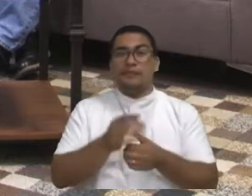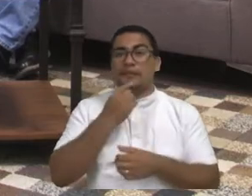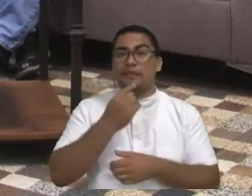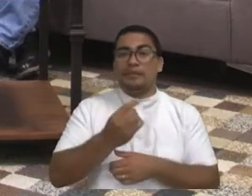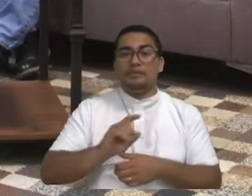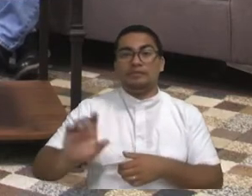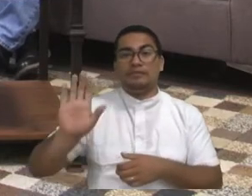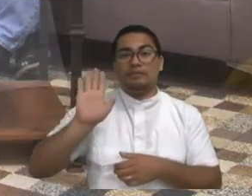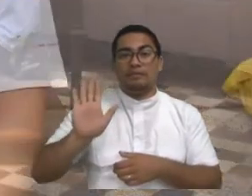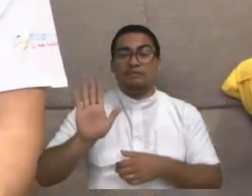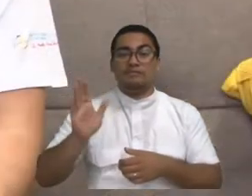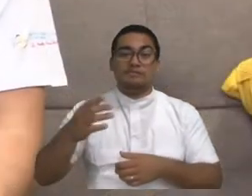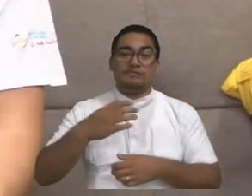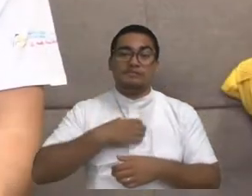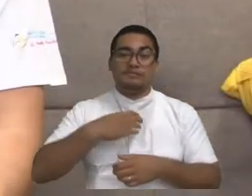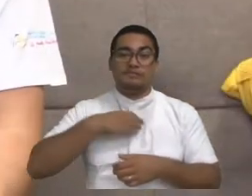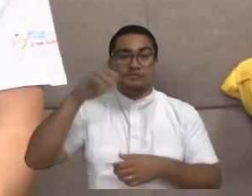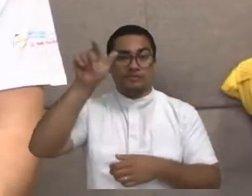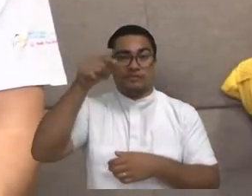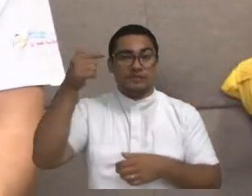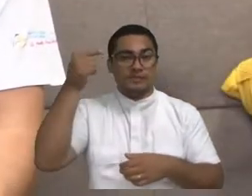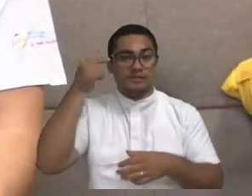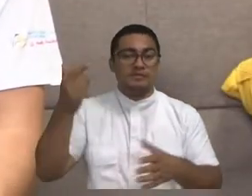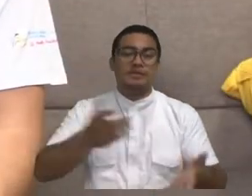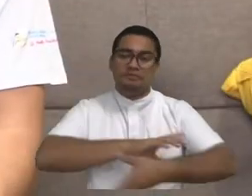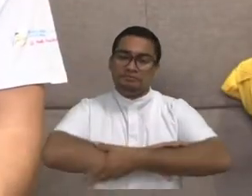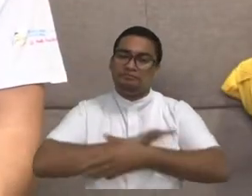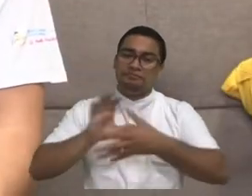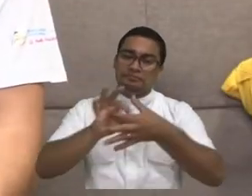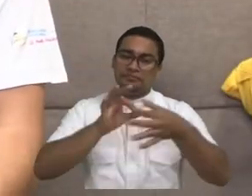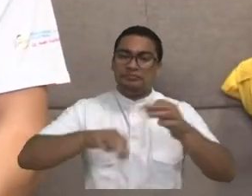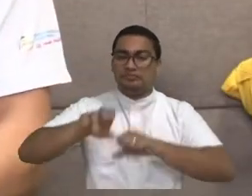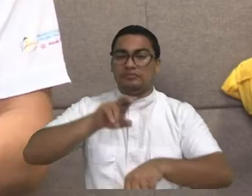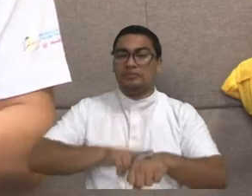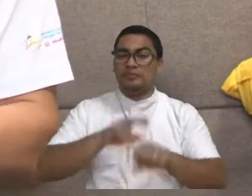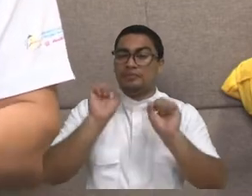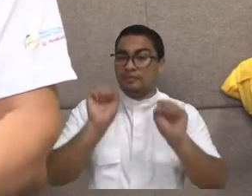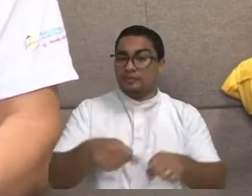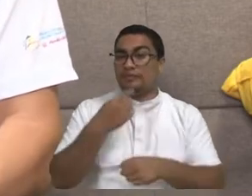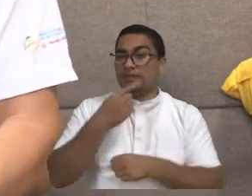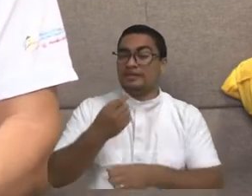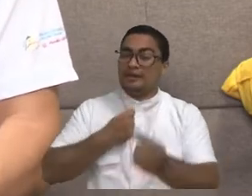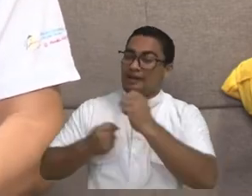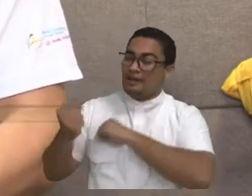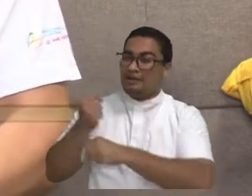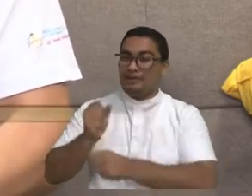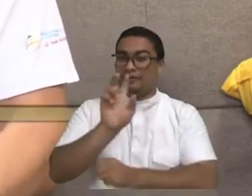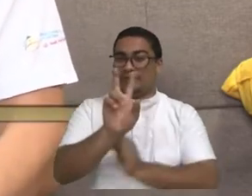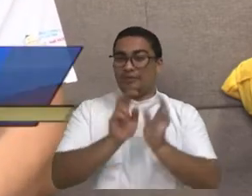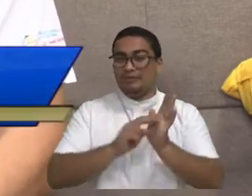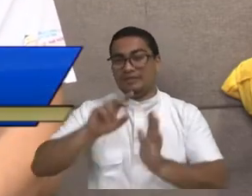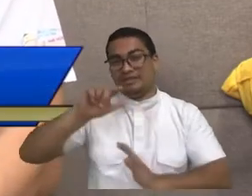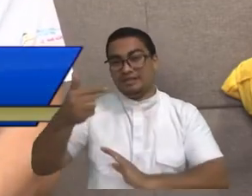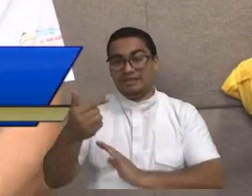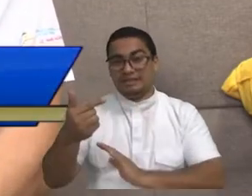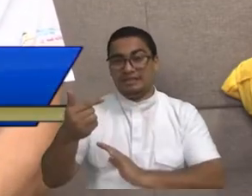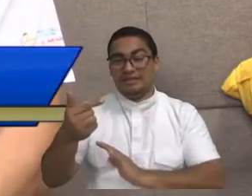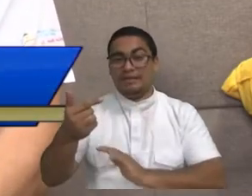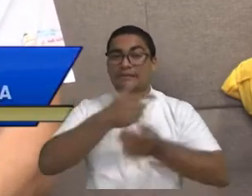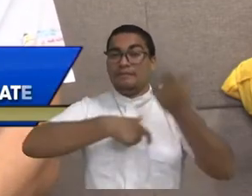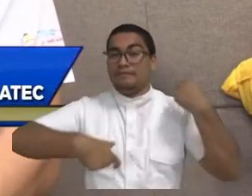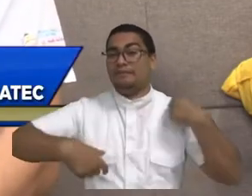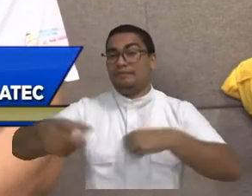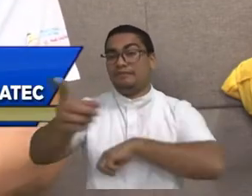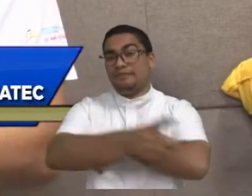pues de nuestro gobierno de reconciliación y unidad nacional podemos decir que a partir de 2007 nuestro comandante daniel bernal presidente de la